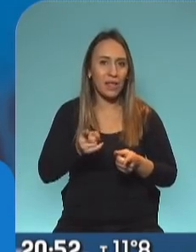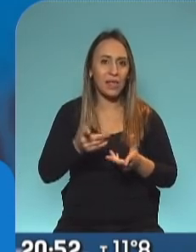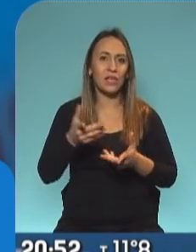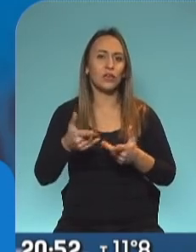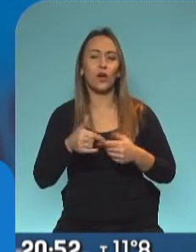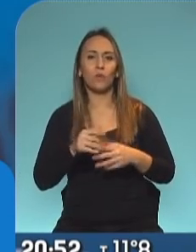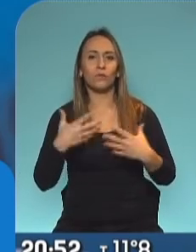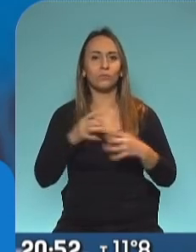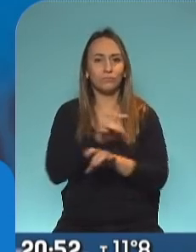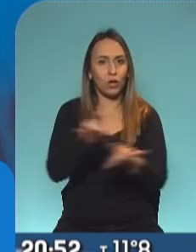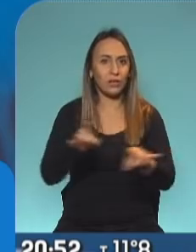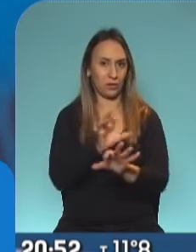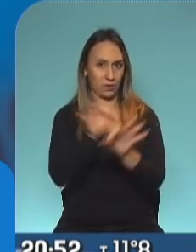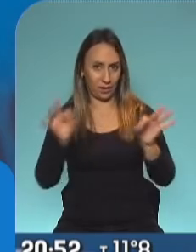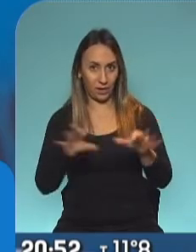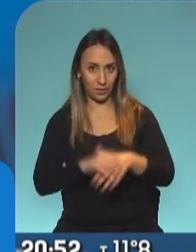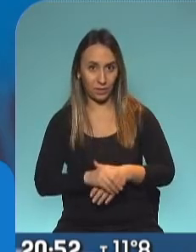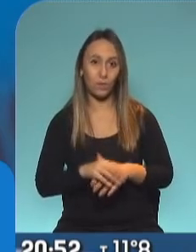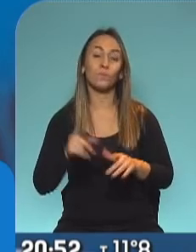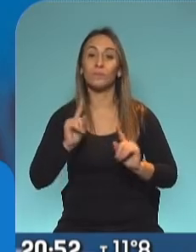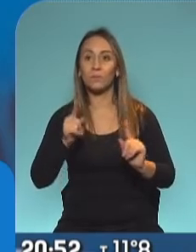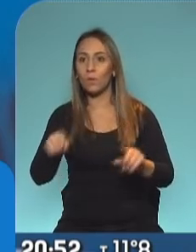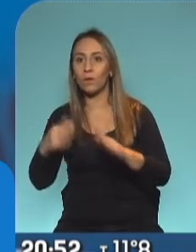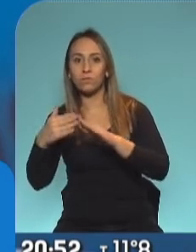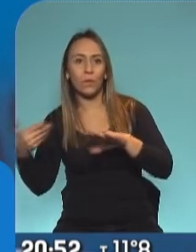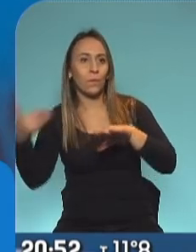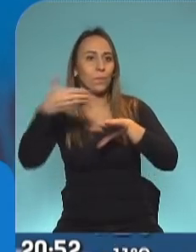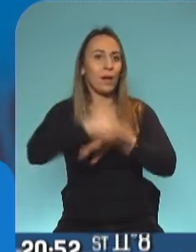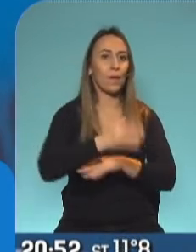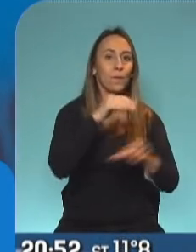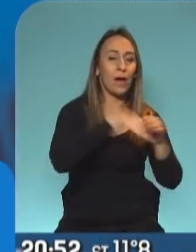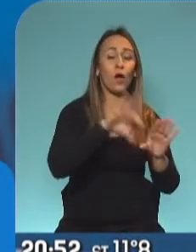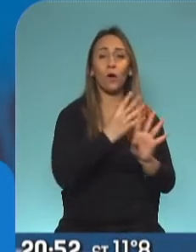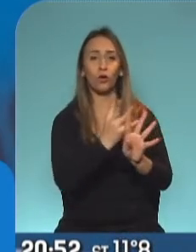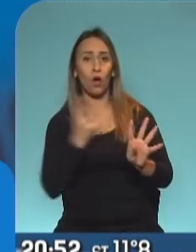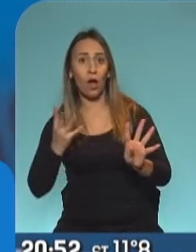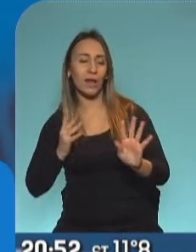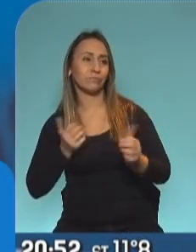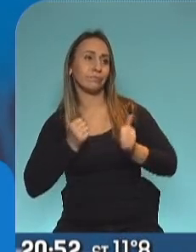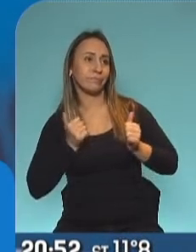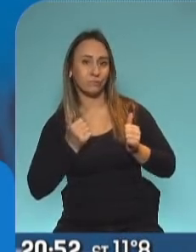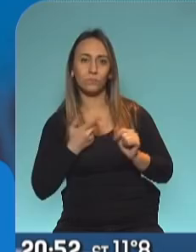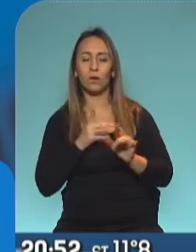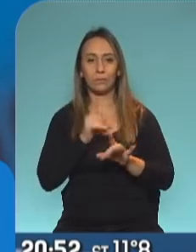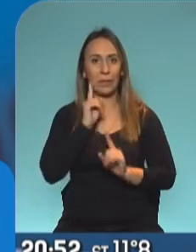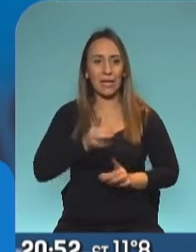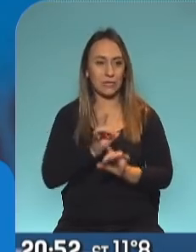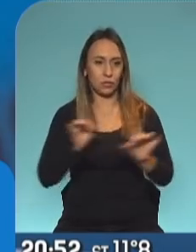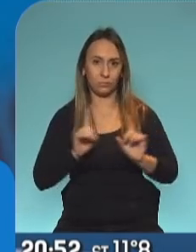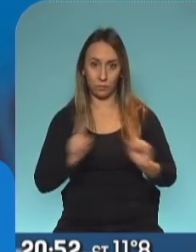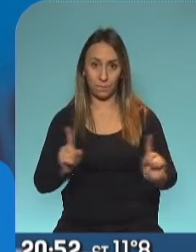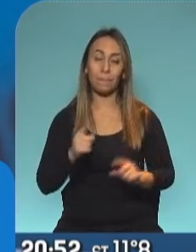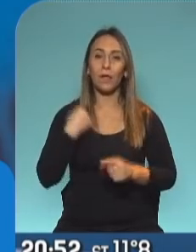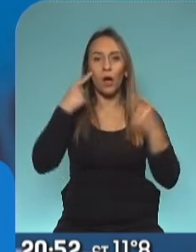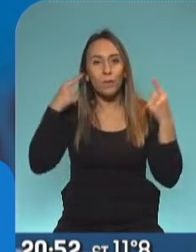términos sanitarios cuando nos dirigimos hacia el banco o cuando hacemos una cola. Nuestro gran esfuerzo es que las familias estén acompañadas en